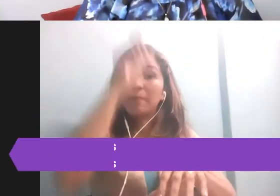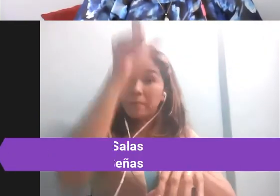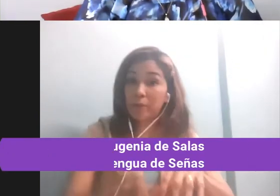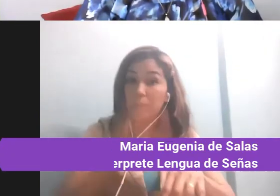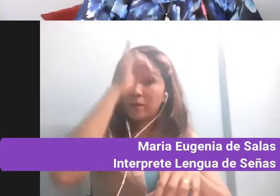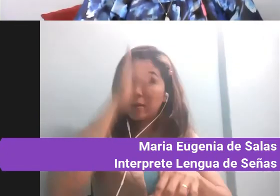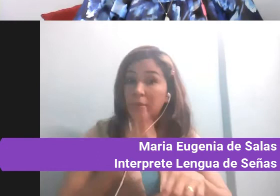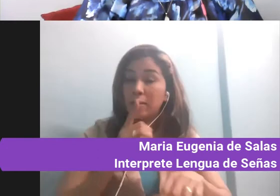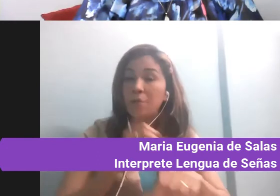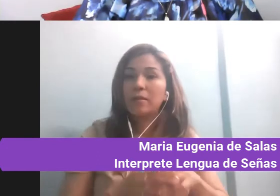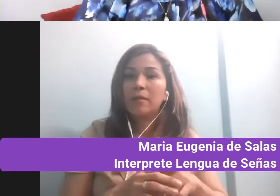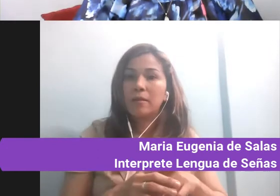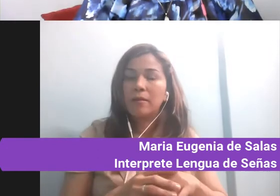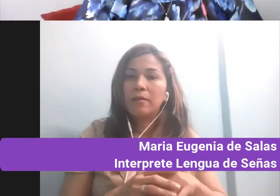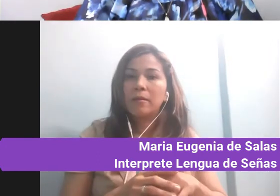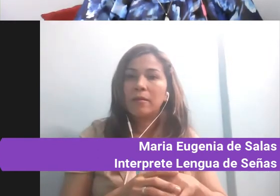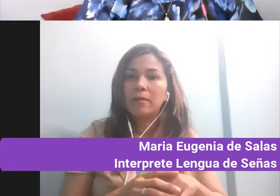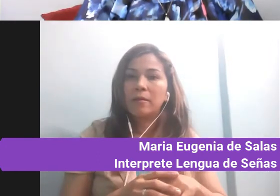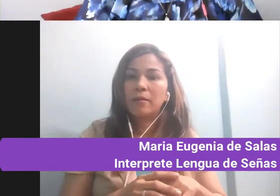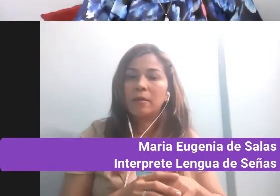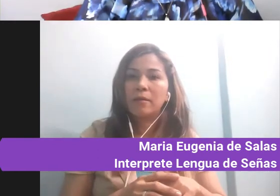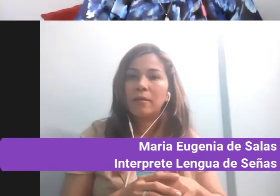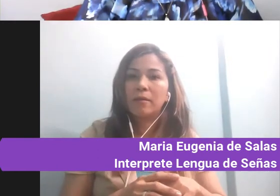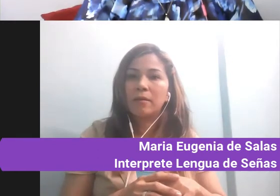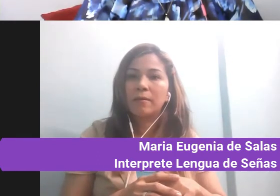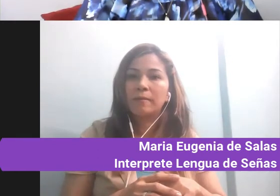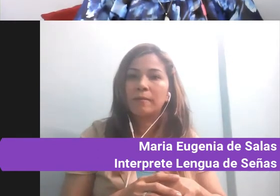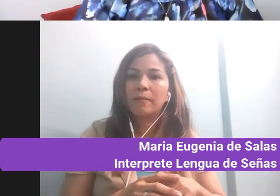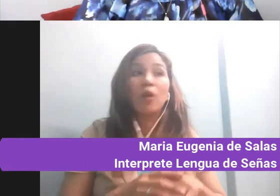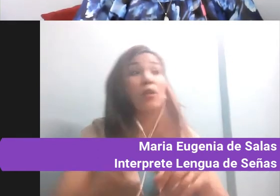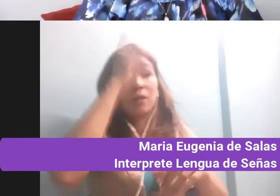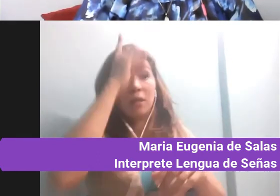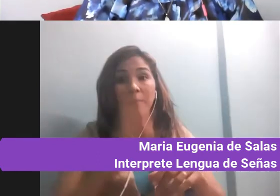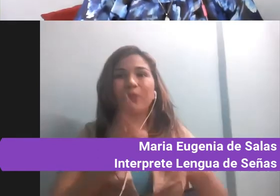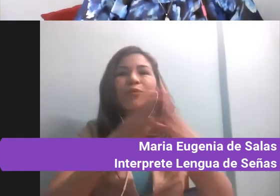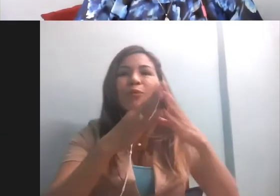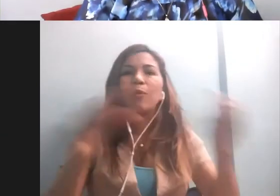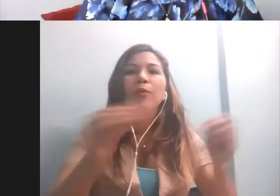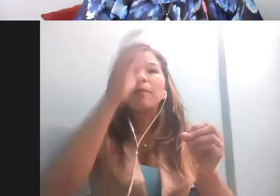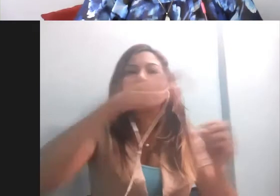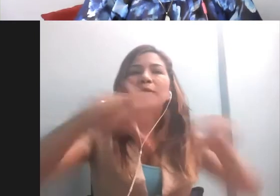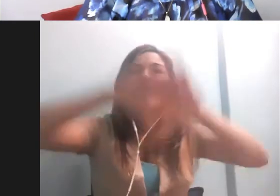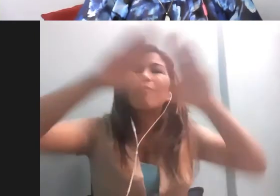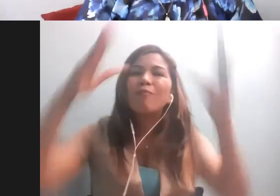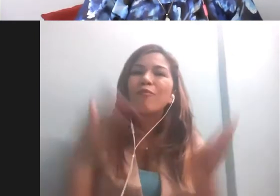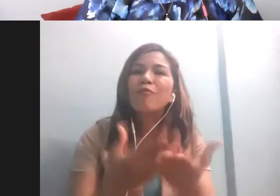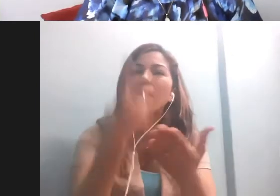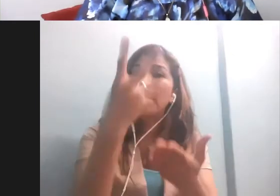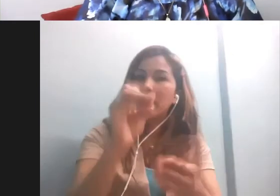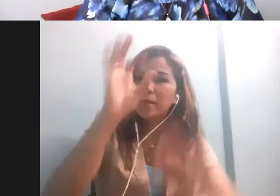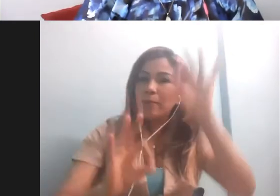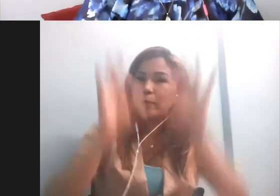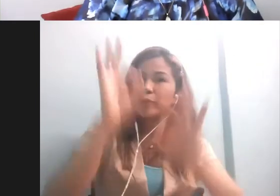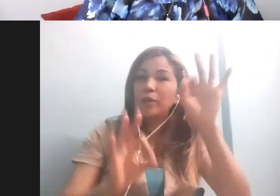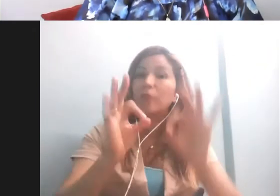aquí lo voy a hablar, lo voy a expandir en el ámbito, cuando nosotros hablamos de eso, estamos hablando del 20% más o menos de la población. Y si incluimos a sus familiares y